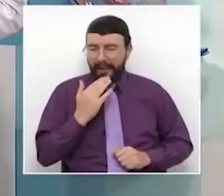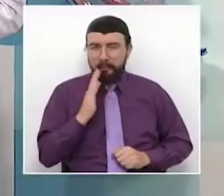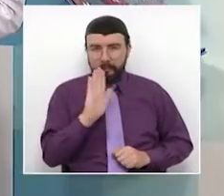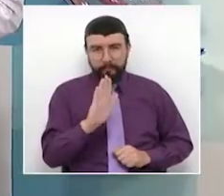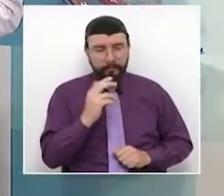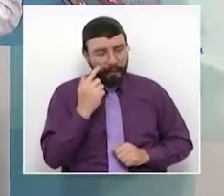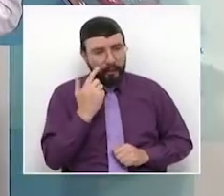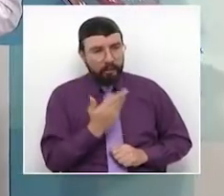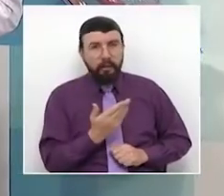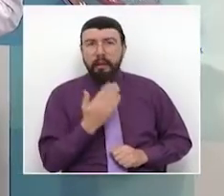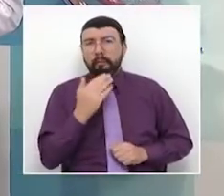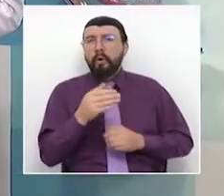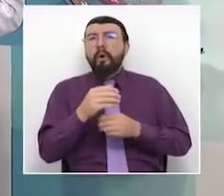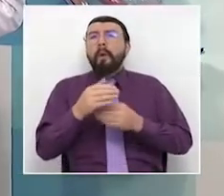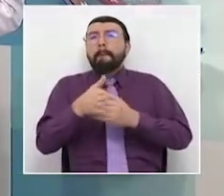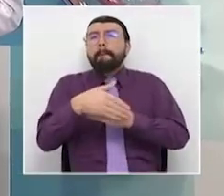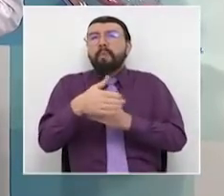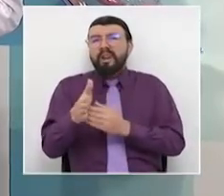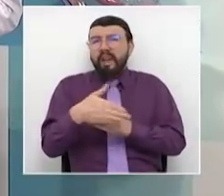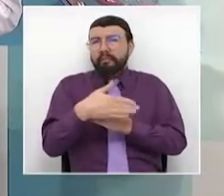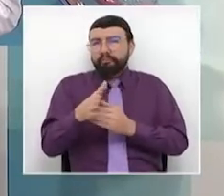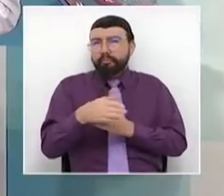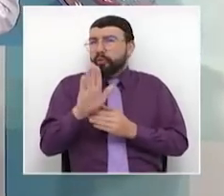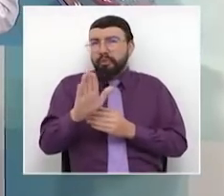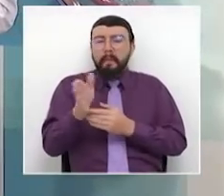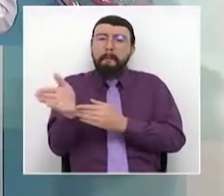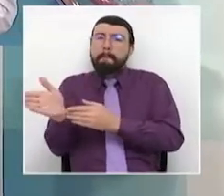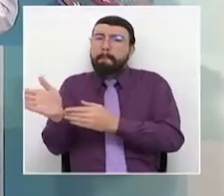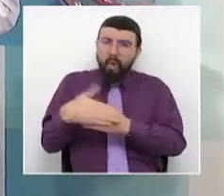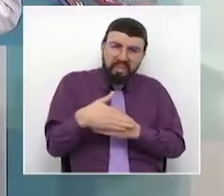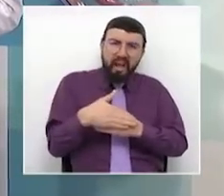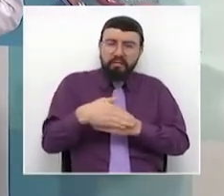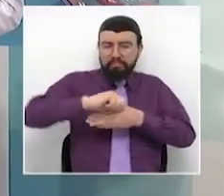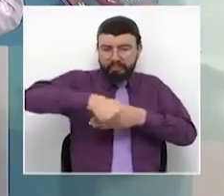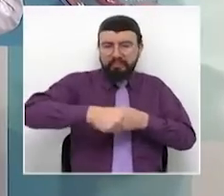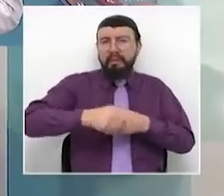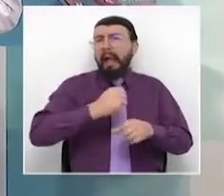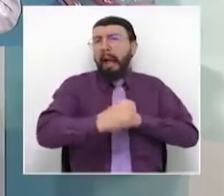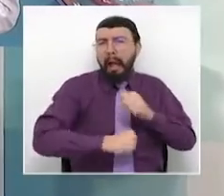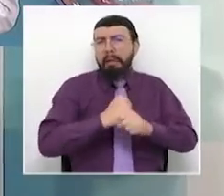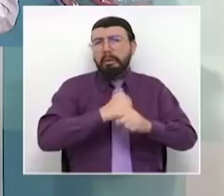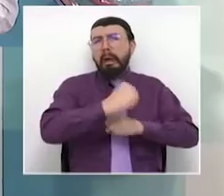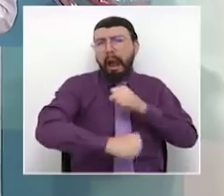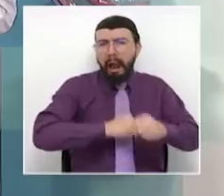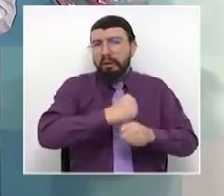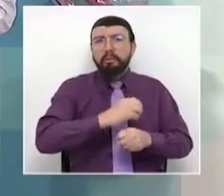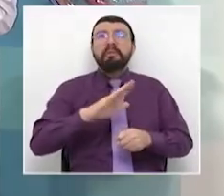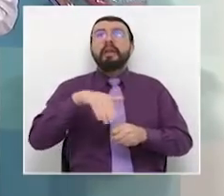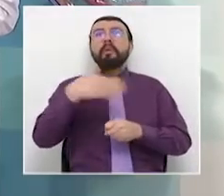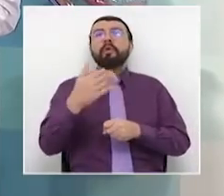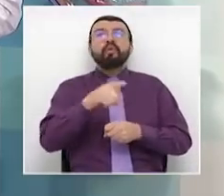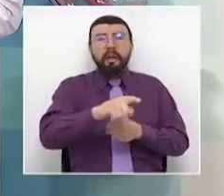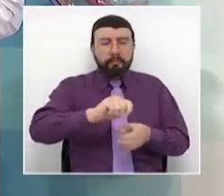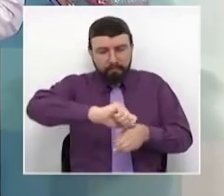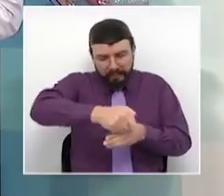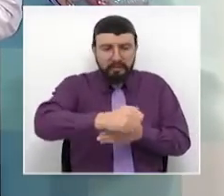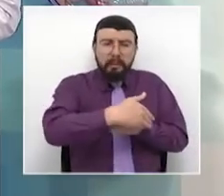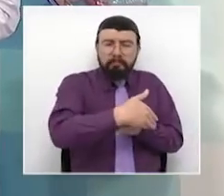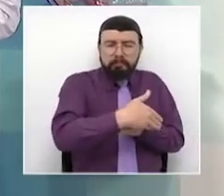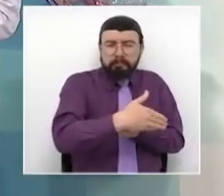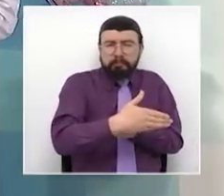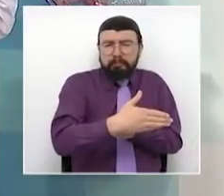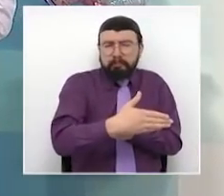didáctico. Es como una puerta. Si usted tiene una puerta cerrada por años, esa puerta ábrala. ¿Cierto? Entonces hay